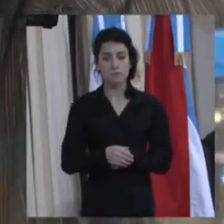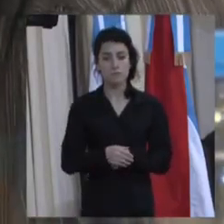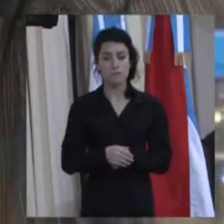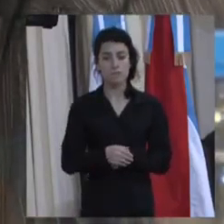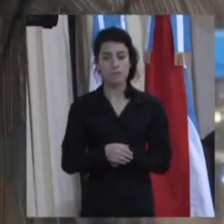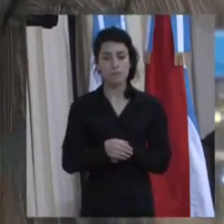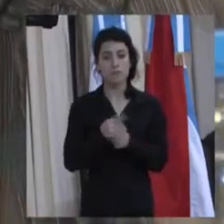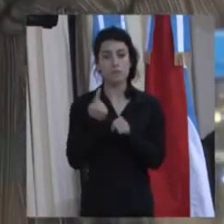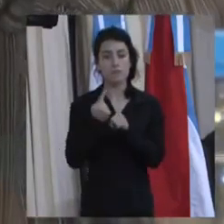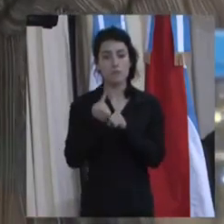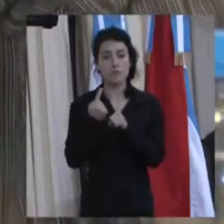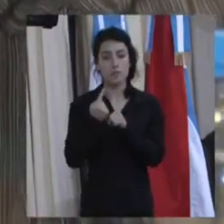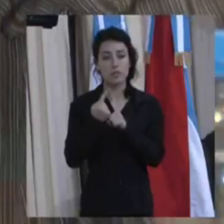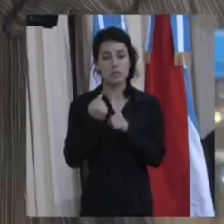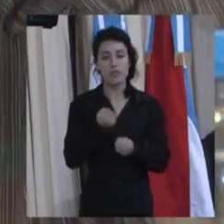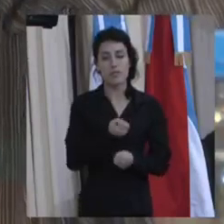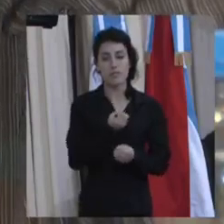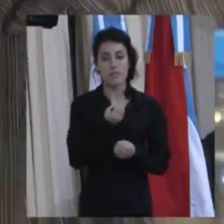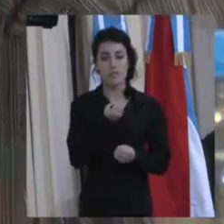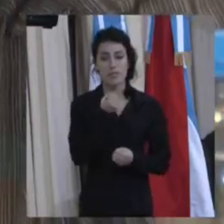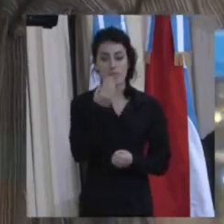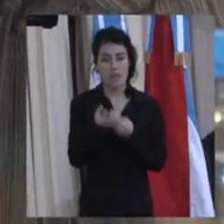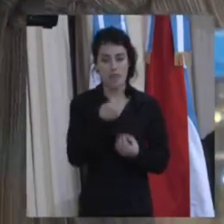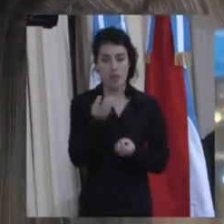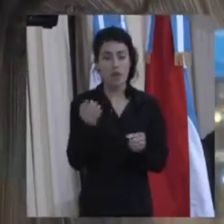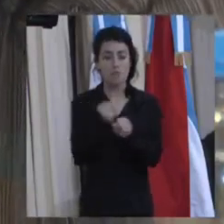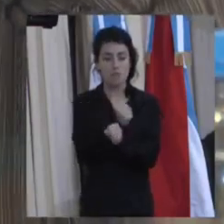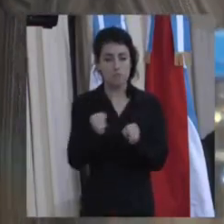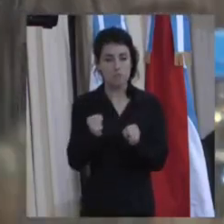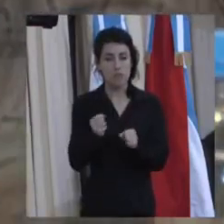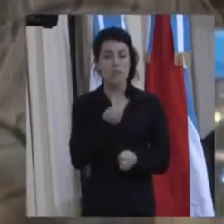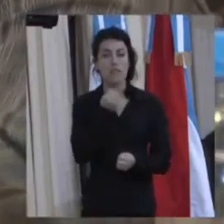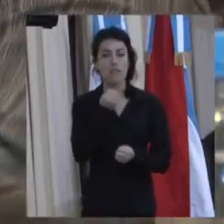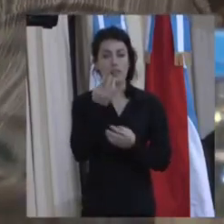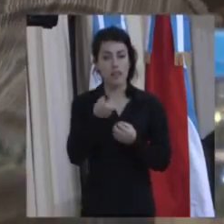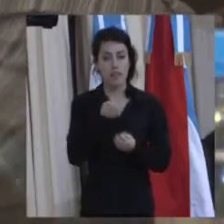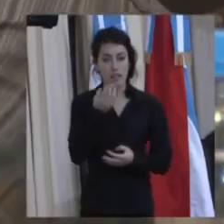en primer lugar, la declaración que se aprobó, que es una declaración